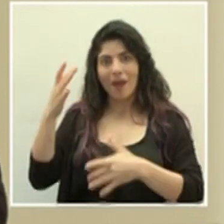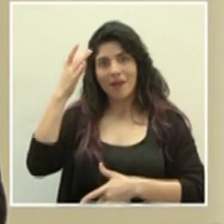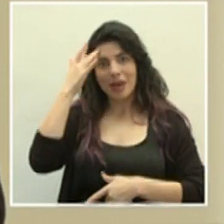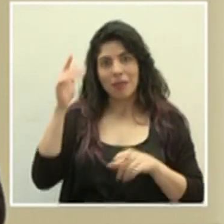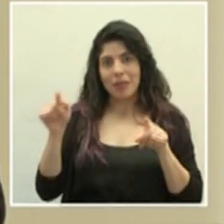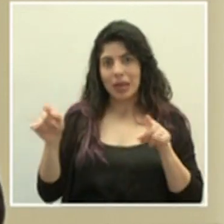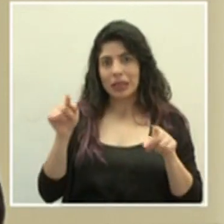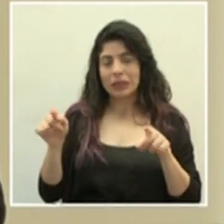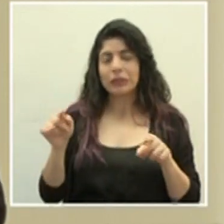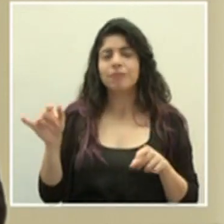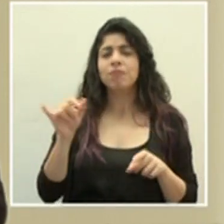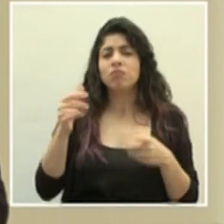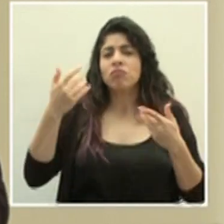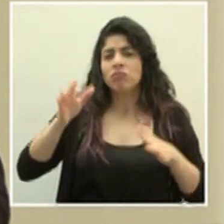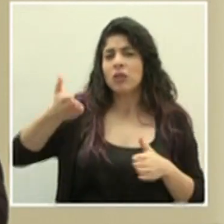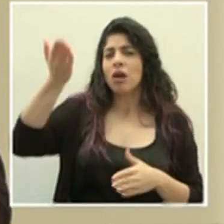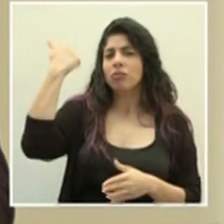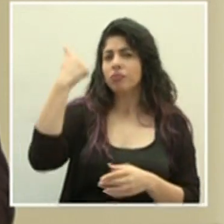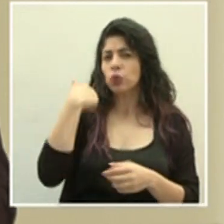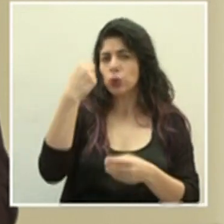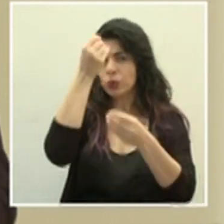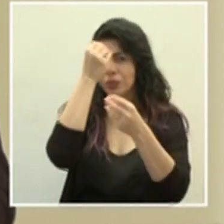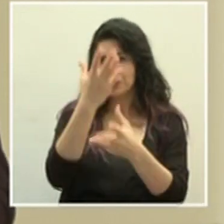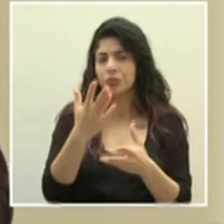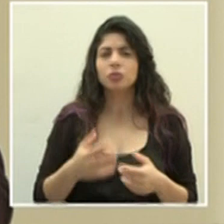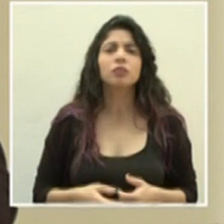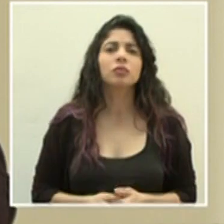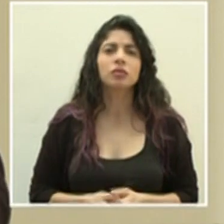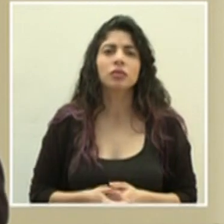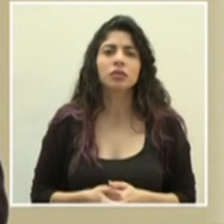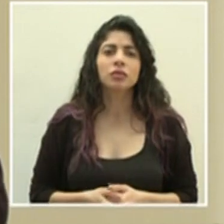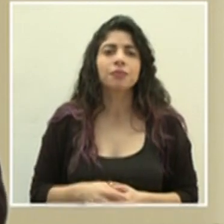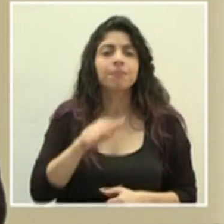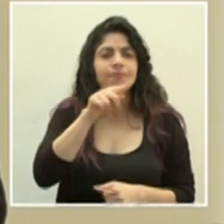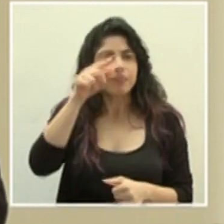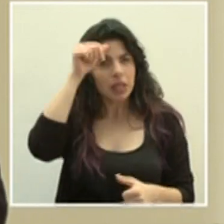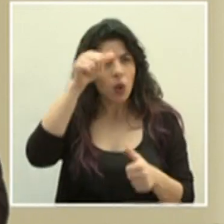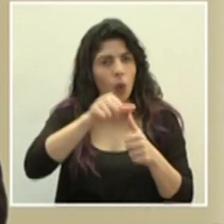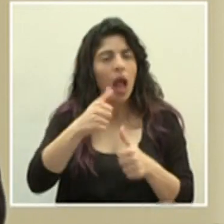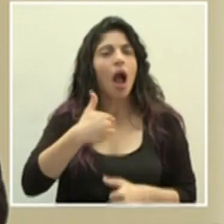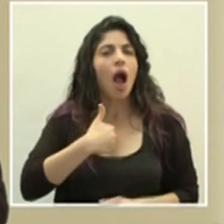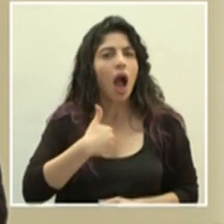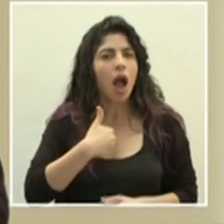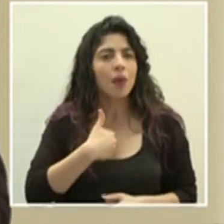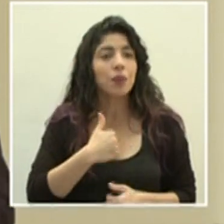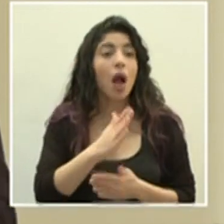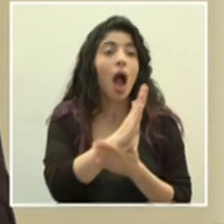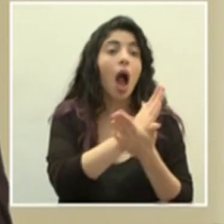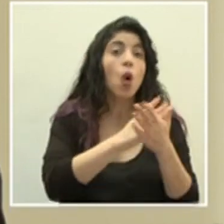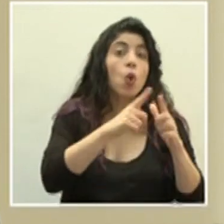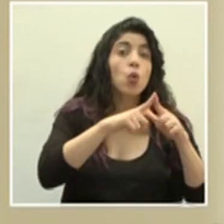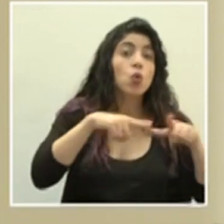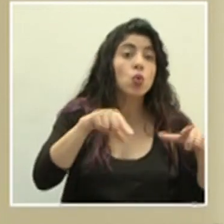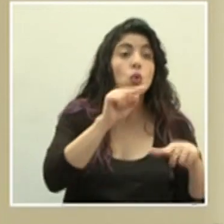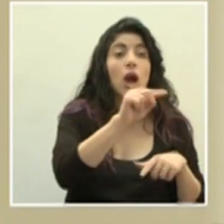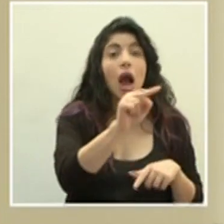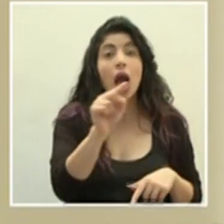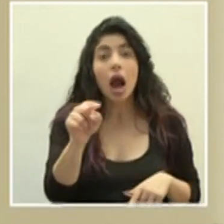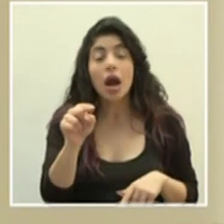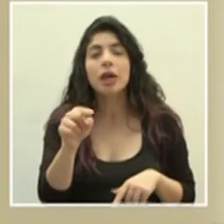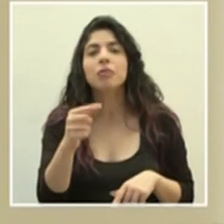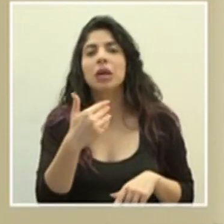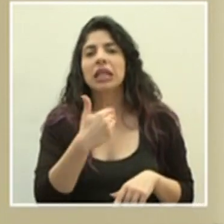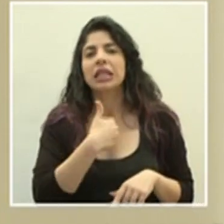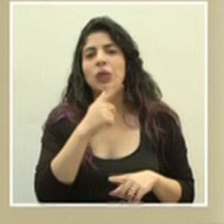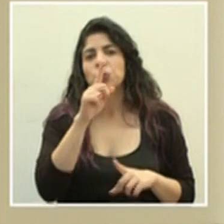venido indicando, don Edgar, recordemos que hay lugares en este momento que presentan